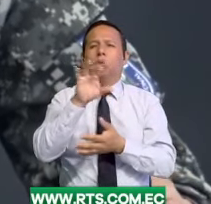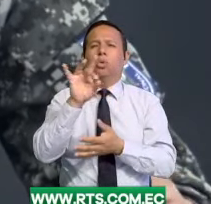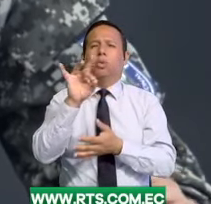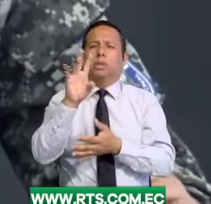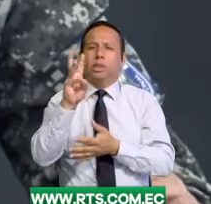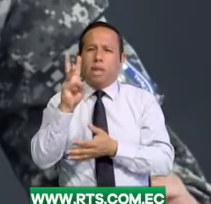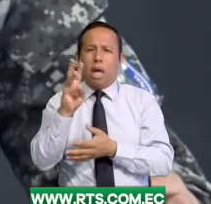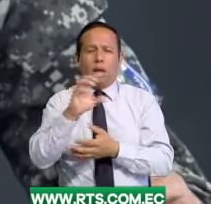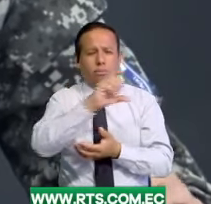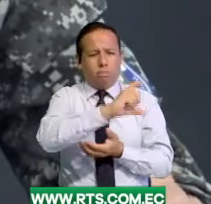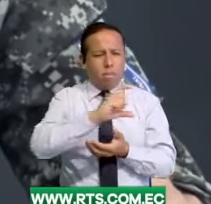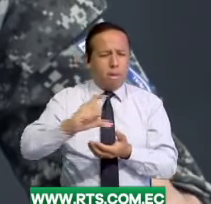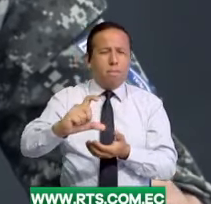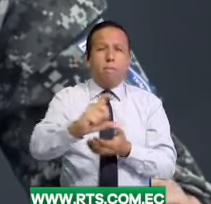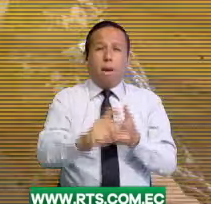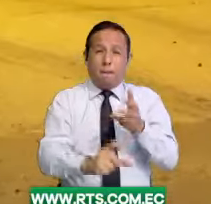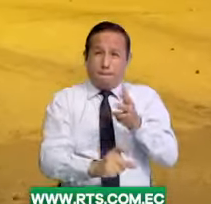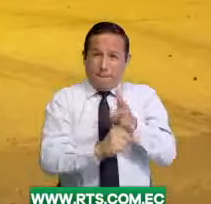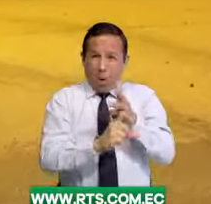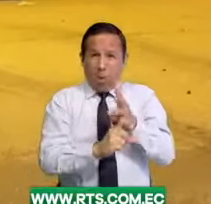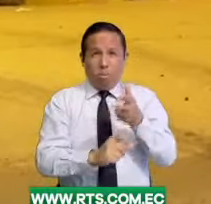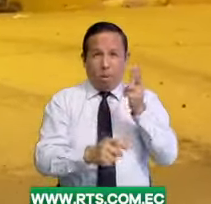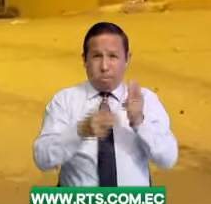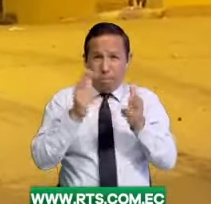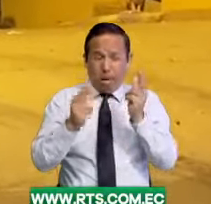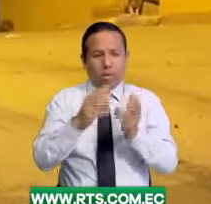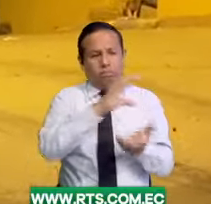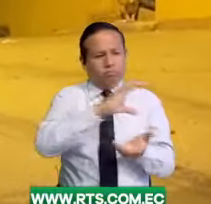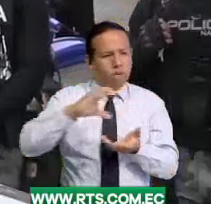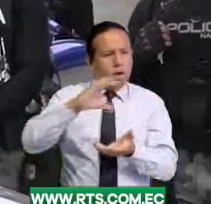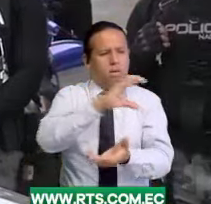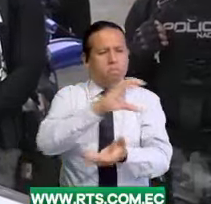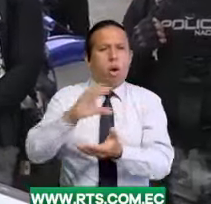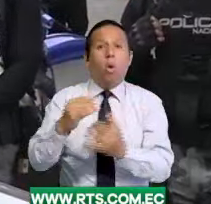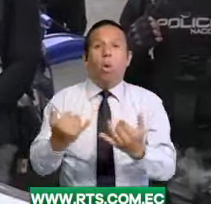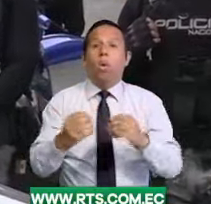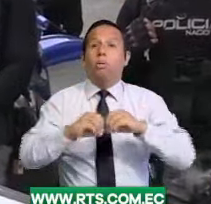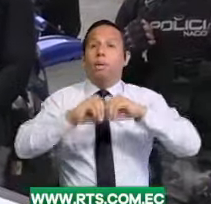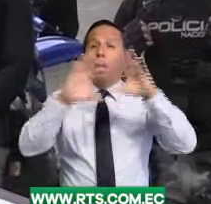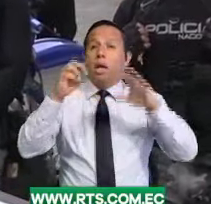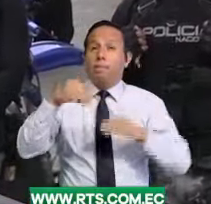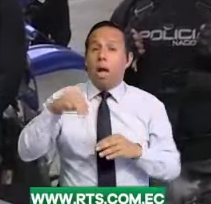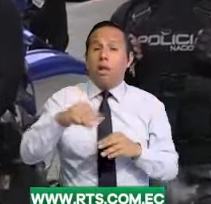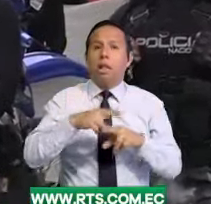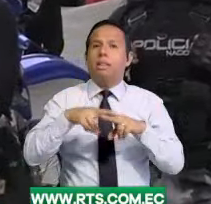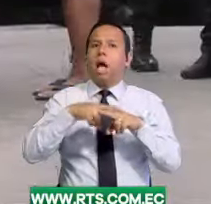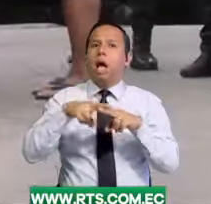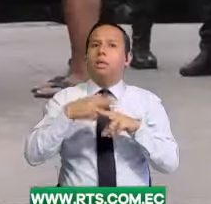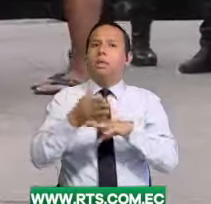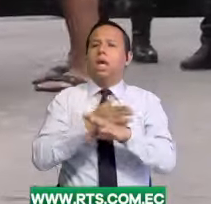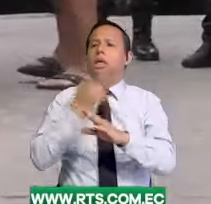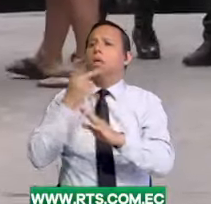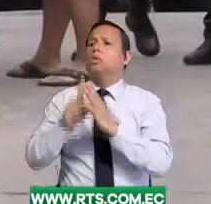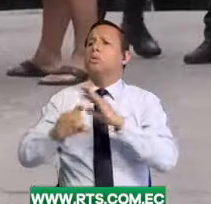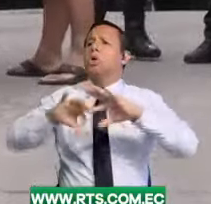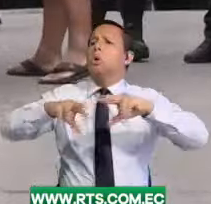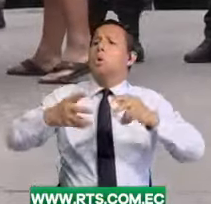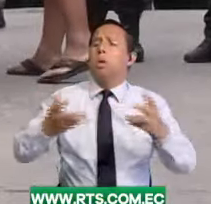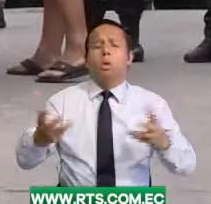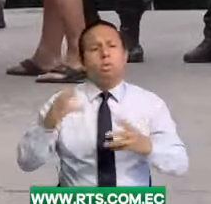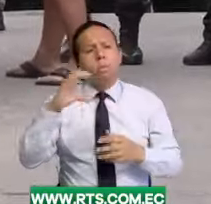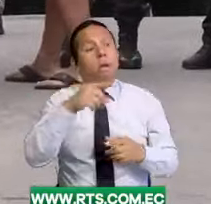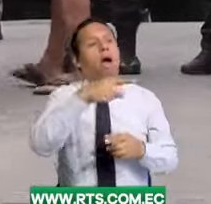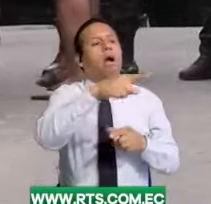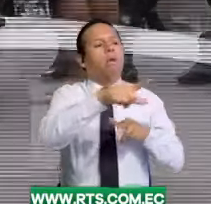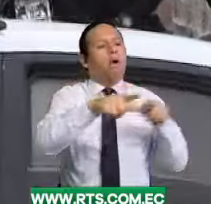316.986 cartuchos de diferentes calibres. Esta mañana en Manta, un taxi que había sido reportado también fue recuperado en un operativo en la parroquia